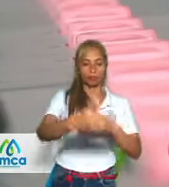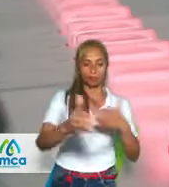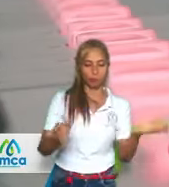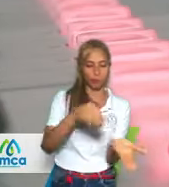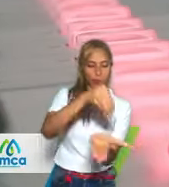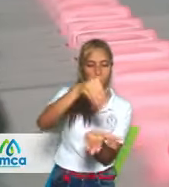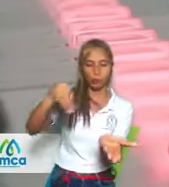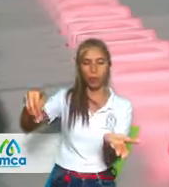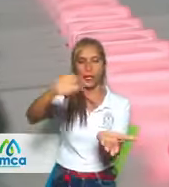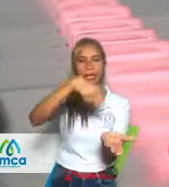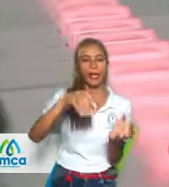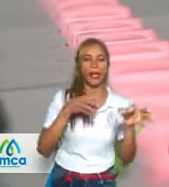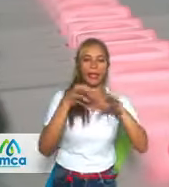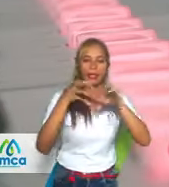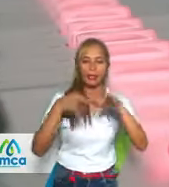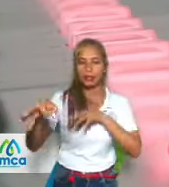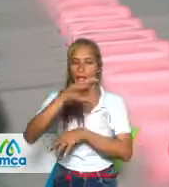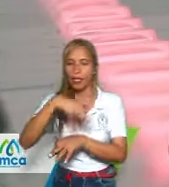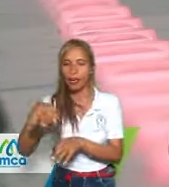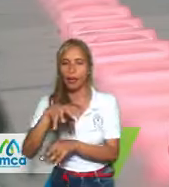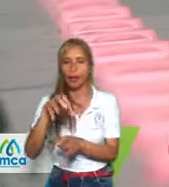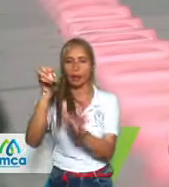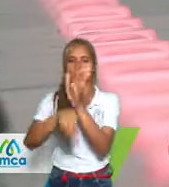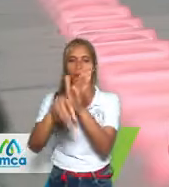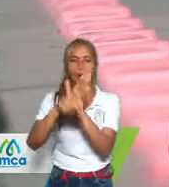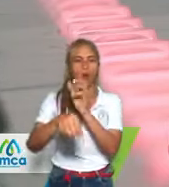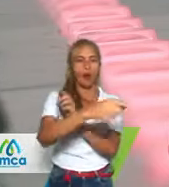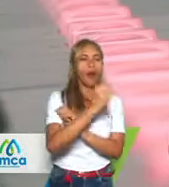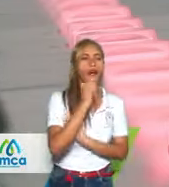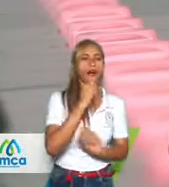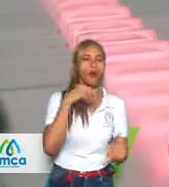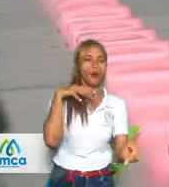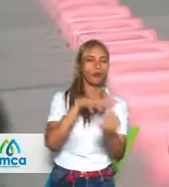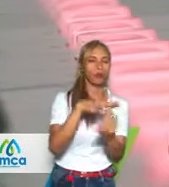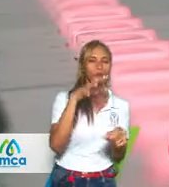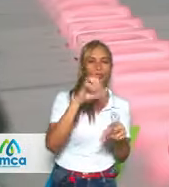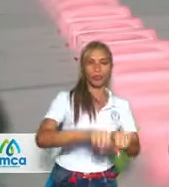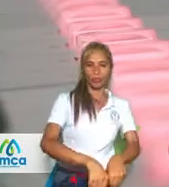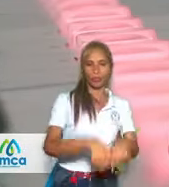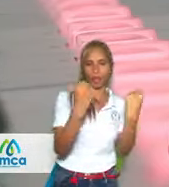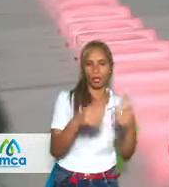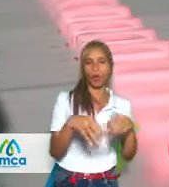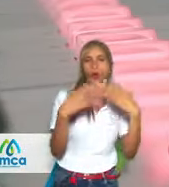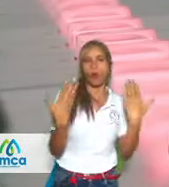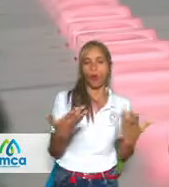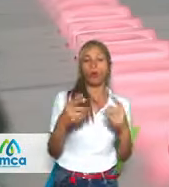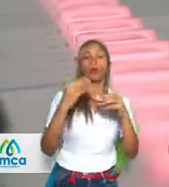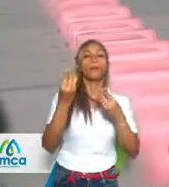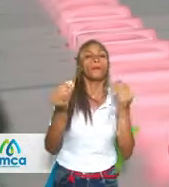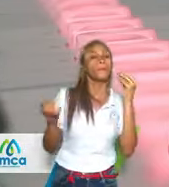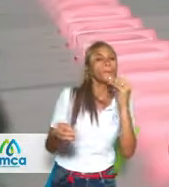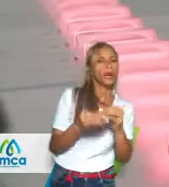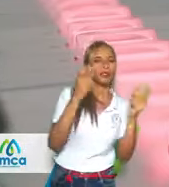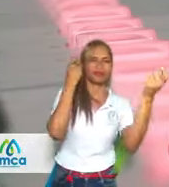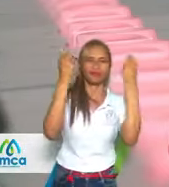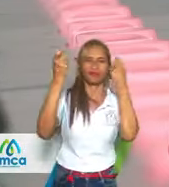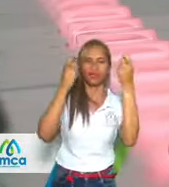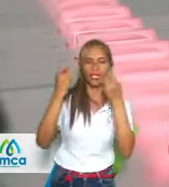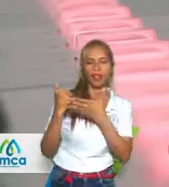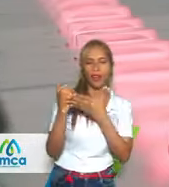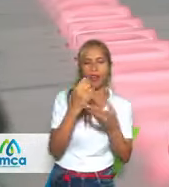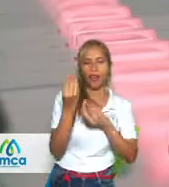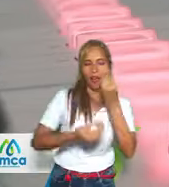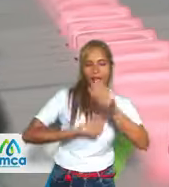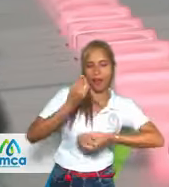que afectan las fuentes abastecedoras del municipio y las estrategias que se emplean para tratar de mitigar estos impactos, junto con la Alcaldía Municipal y